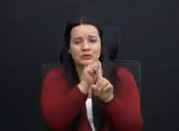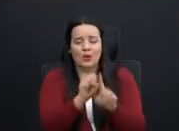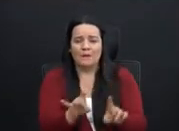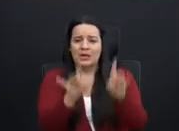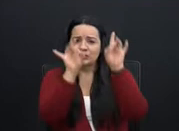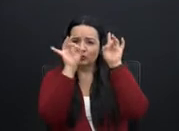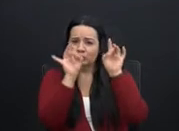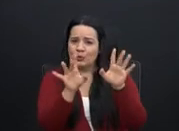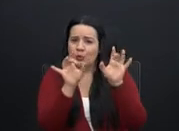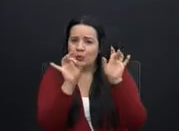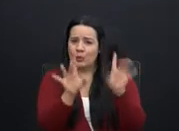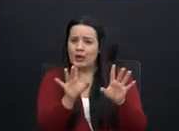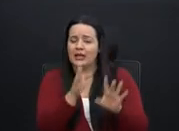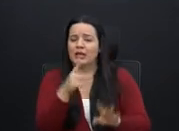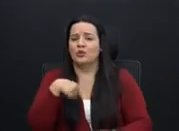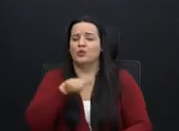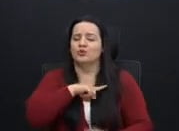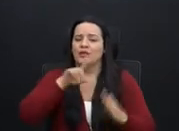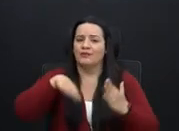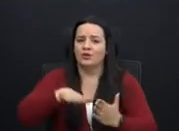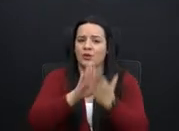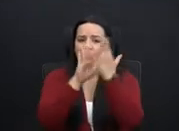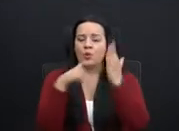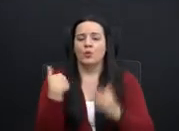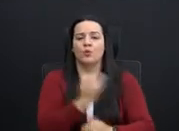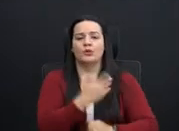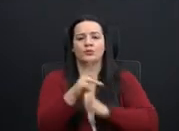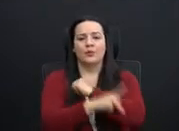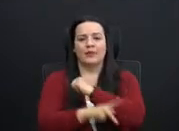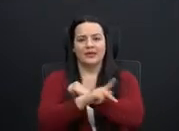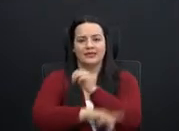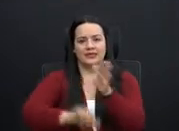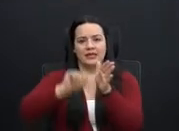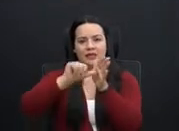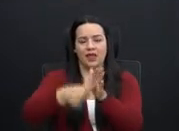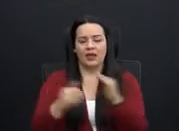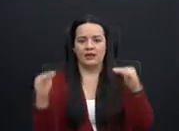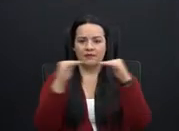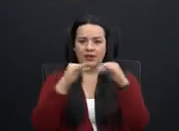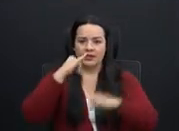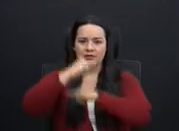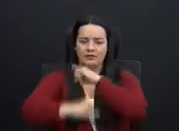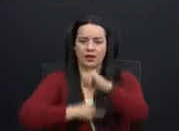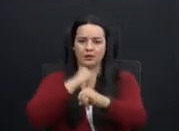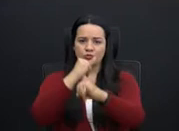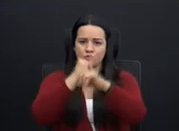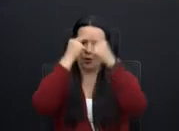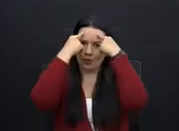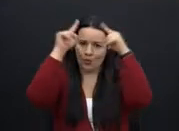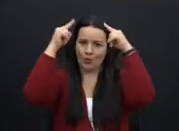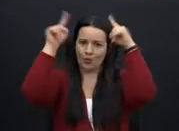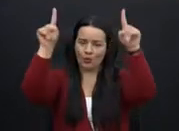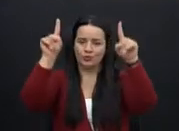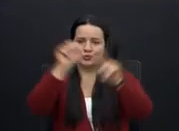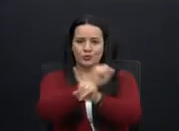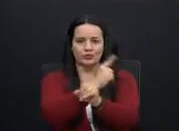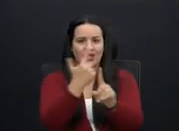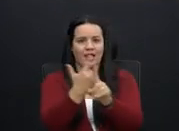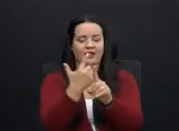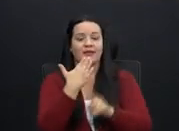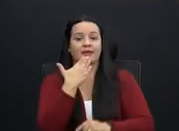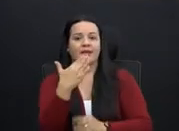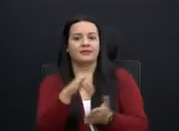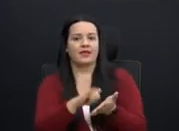nos enfrentamos. Nuestro país se ha destacado a nivel internacional por sus logros sociales. Gracias